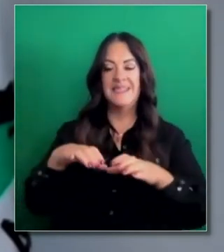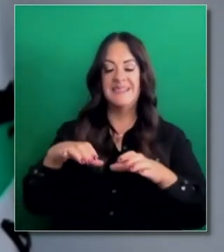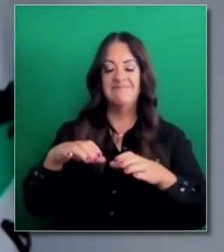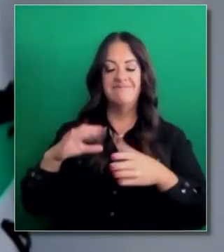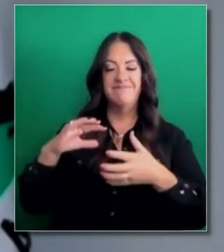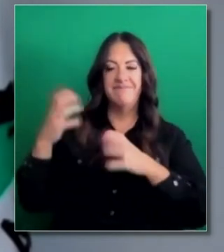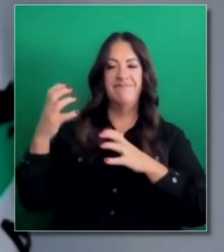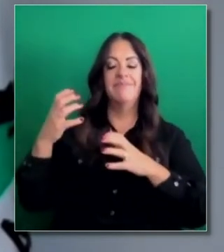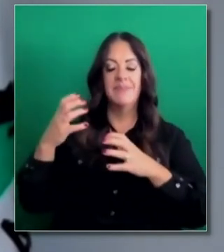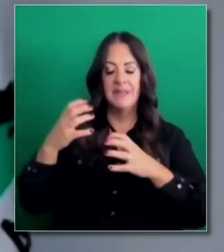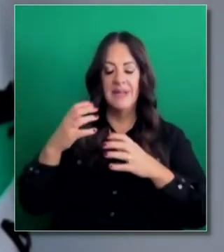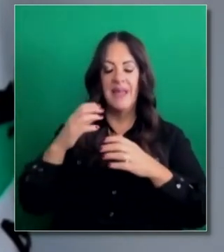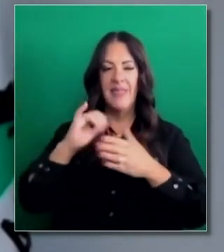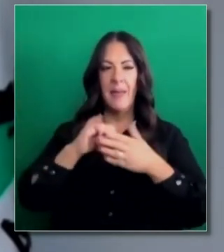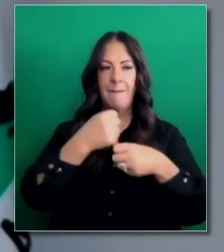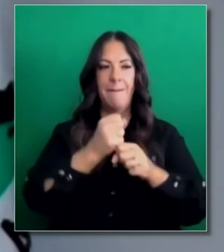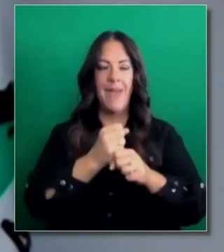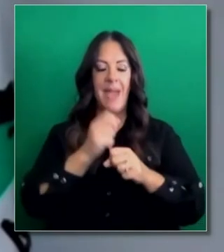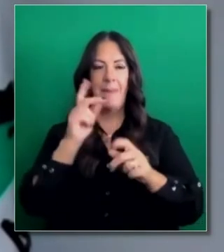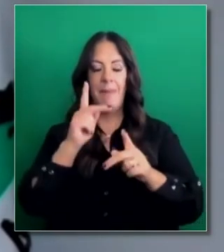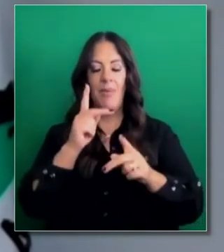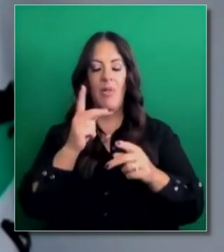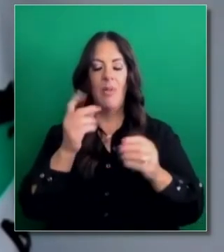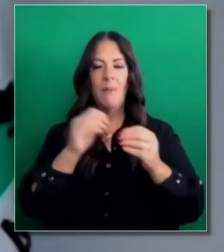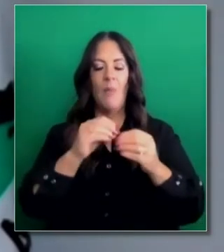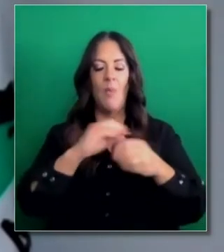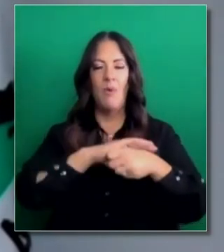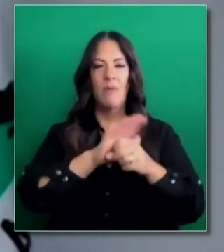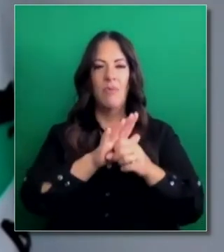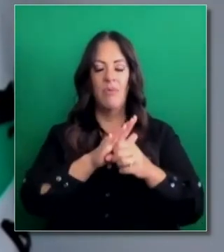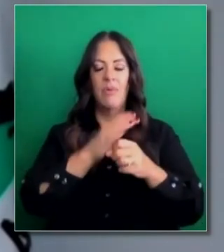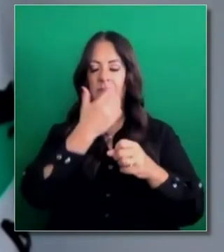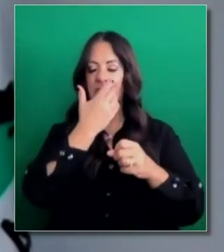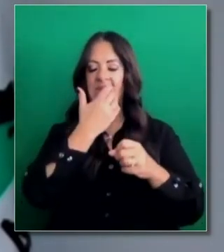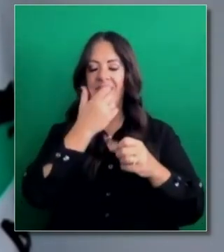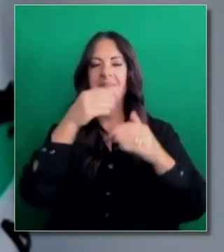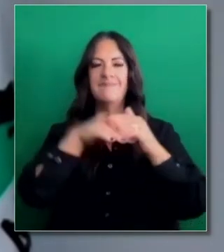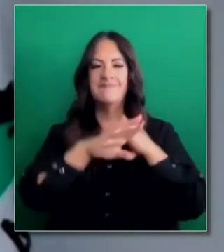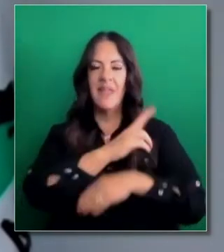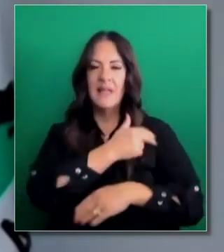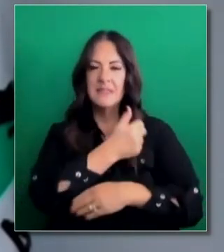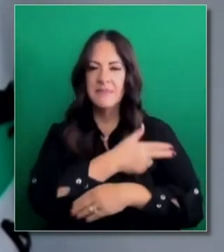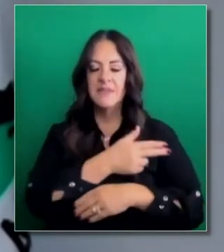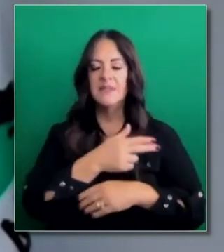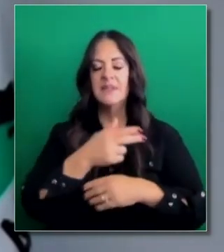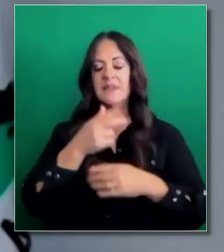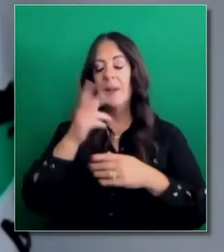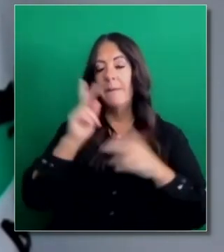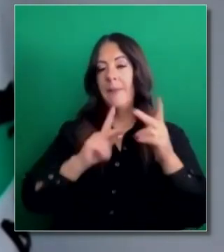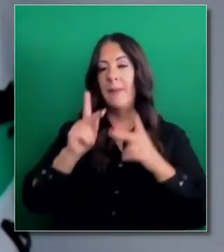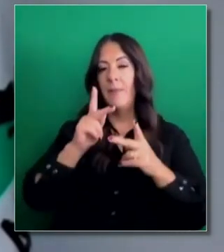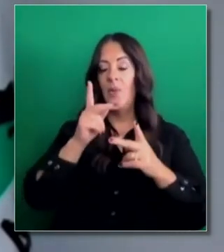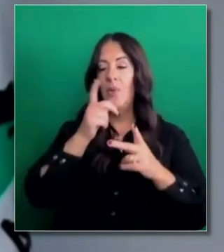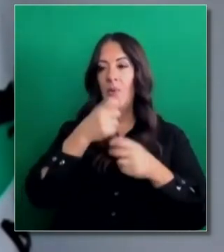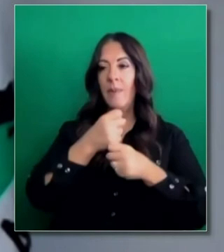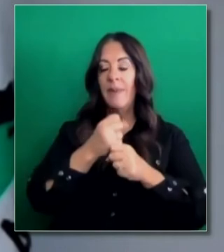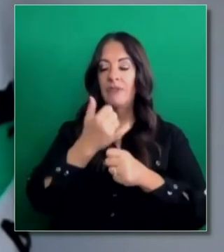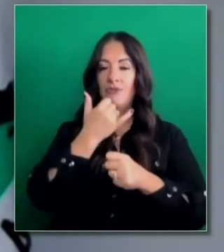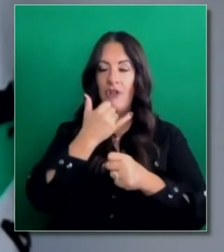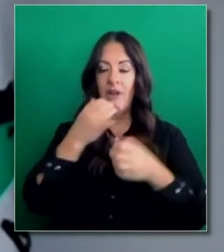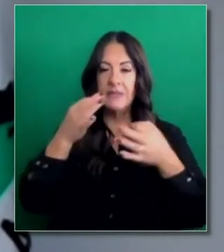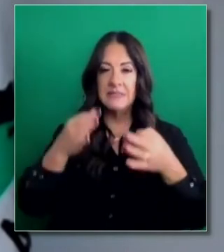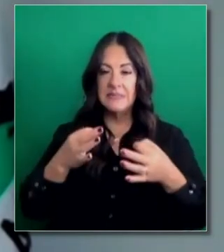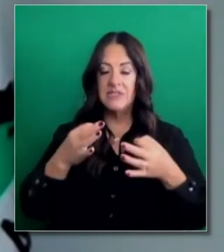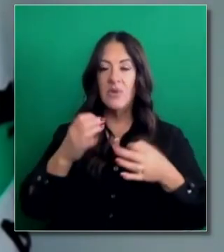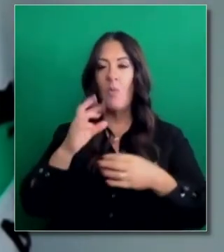con nuestro comportamiento también tiene mucho que ver con la comunicación o sea de las personas que deben entender o